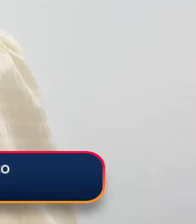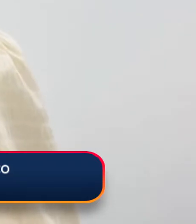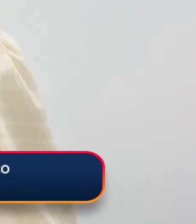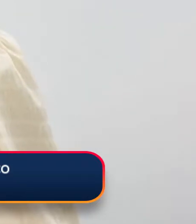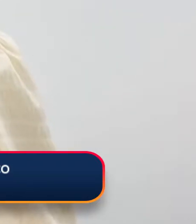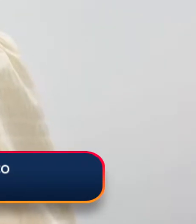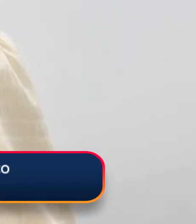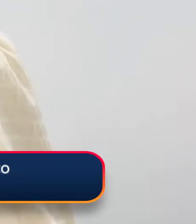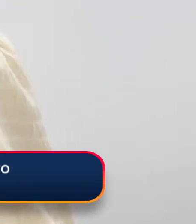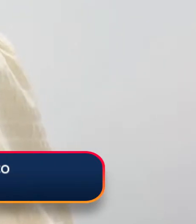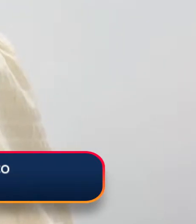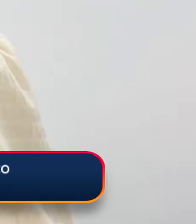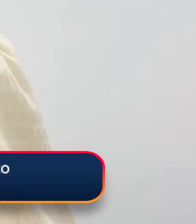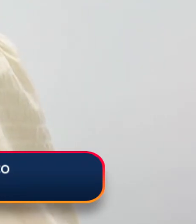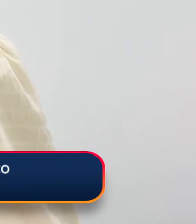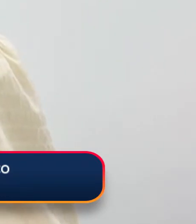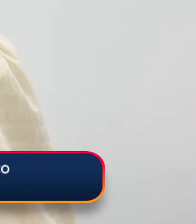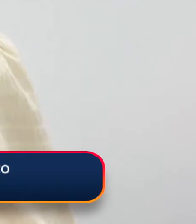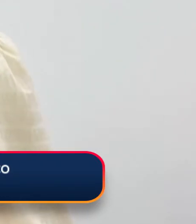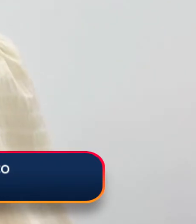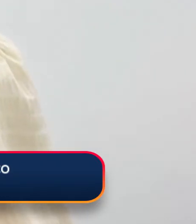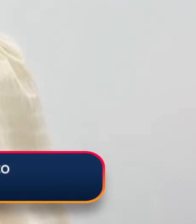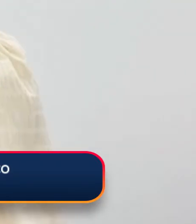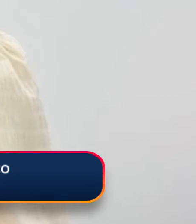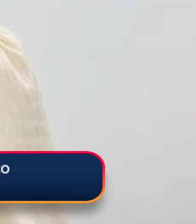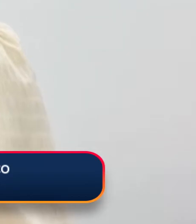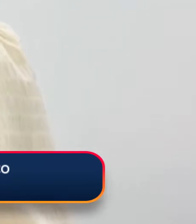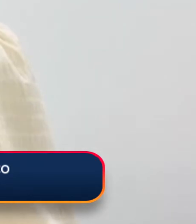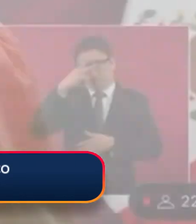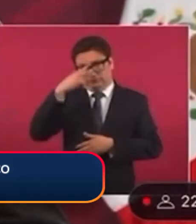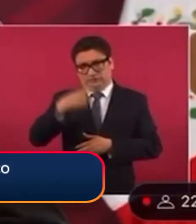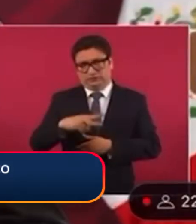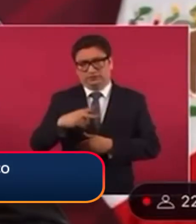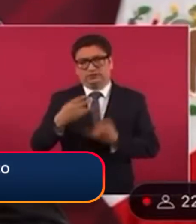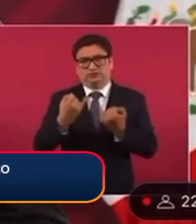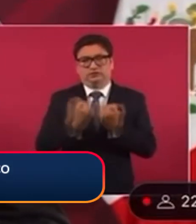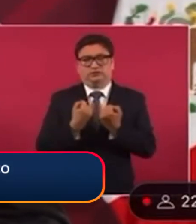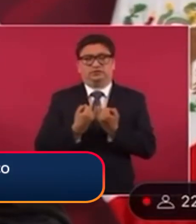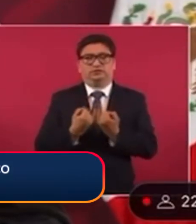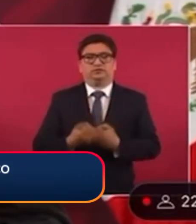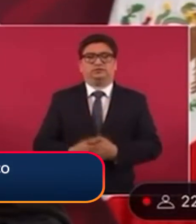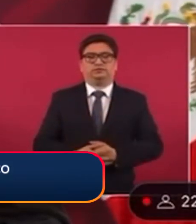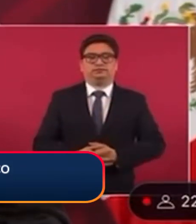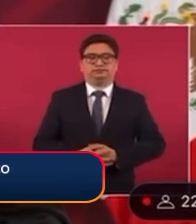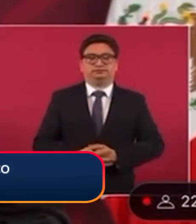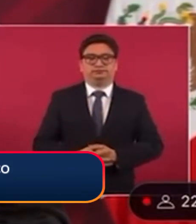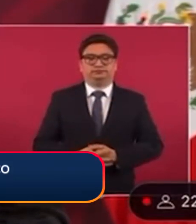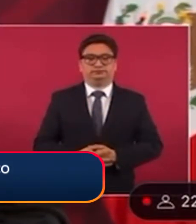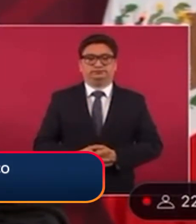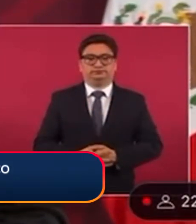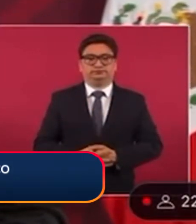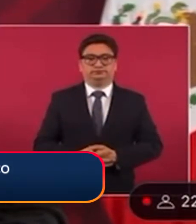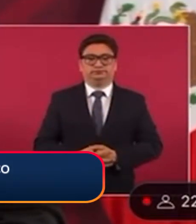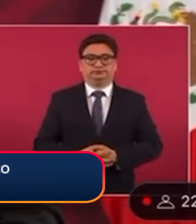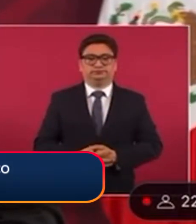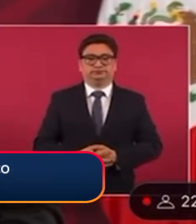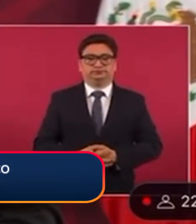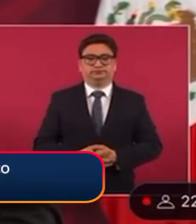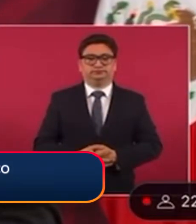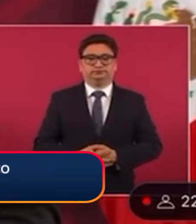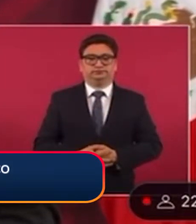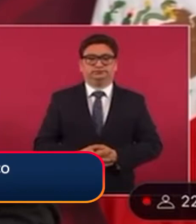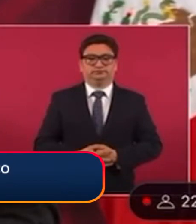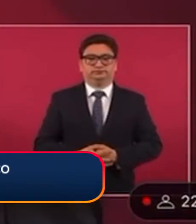muy importante para nosotros los mexicanos que López Obrador finalmente haya dicho que la violencia y que sin duda la pobreza